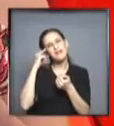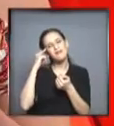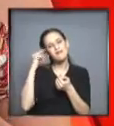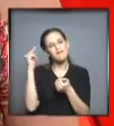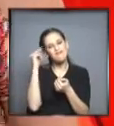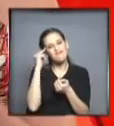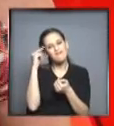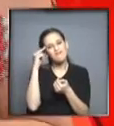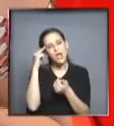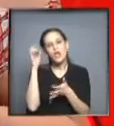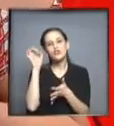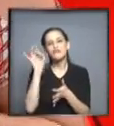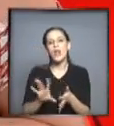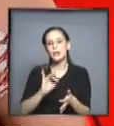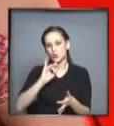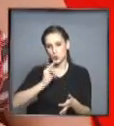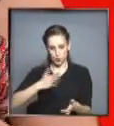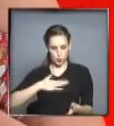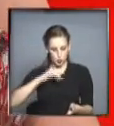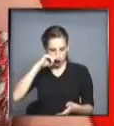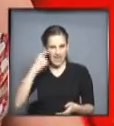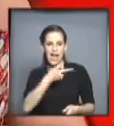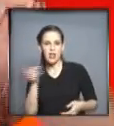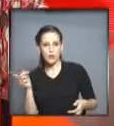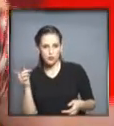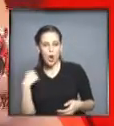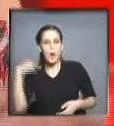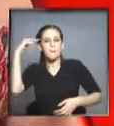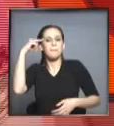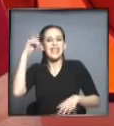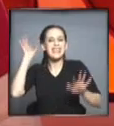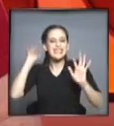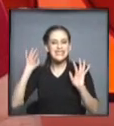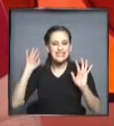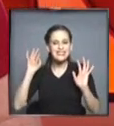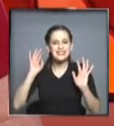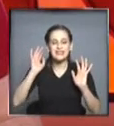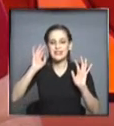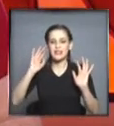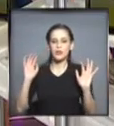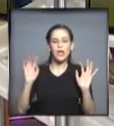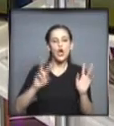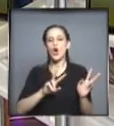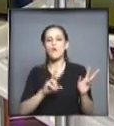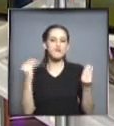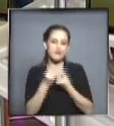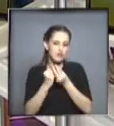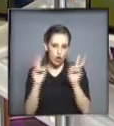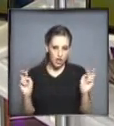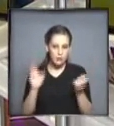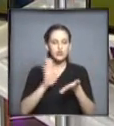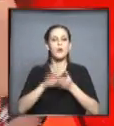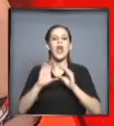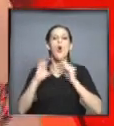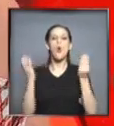solamente como a los propios intereses individuales, pensando en... por ahí en otras cuestiones que tienen que ver con la